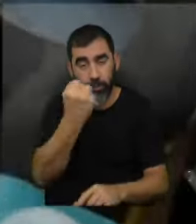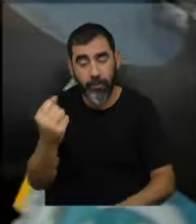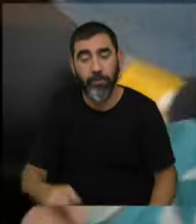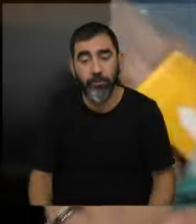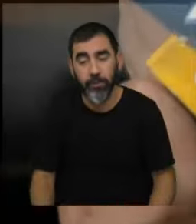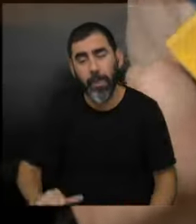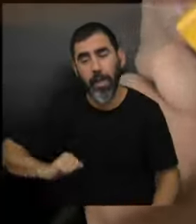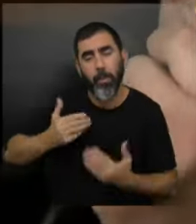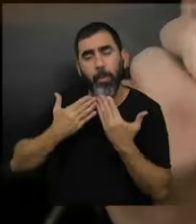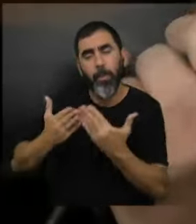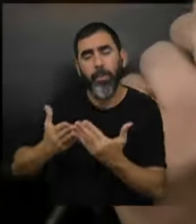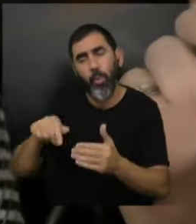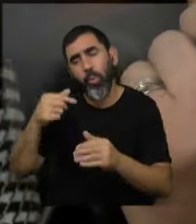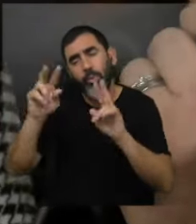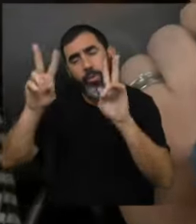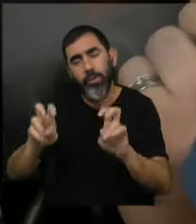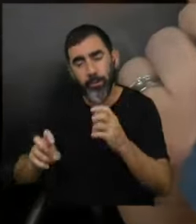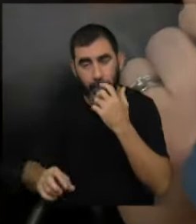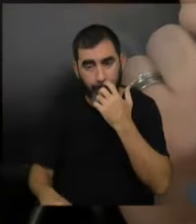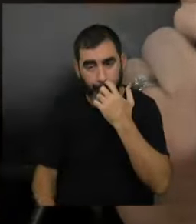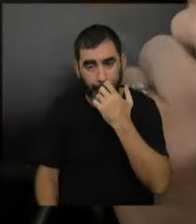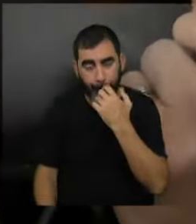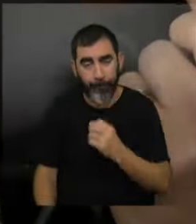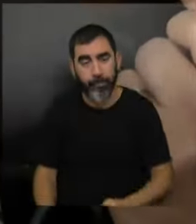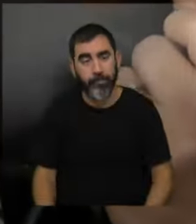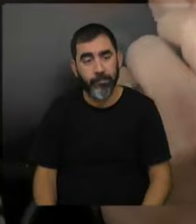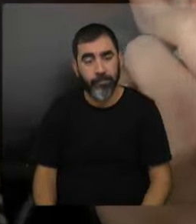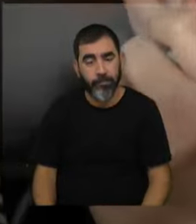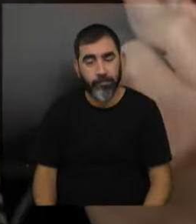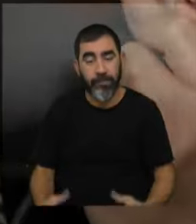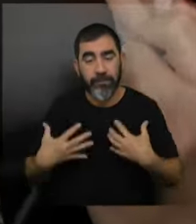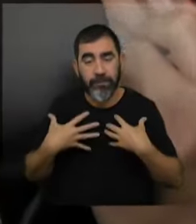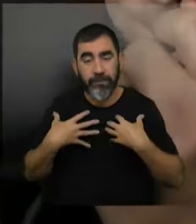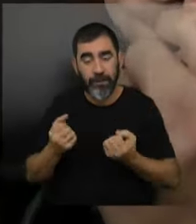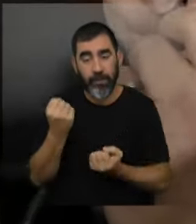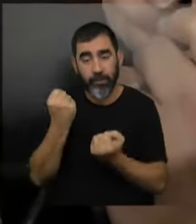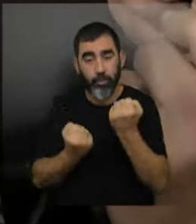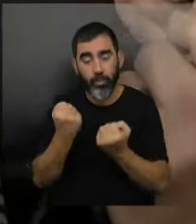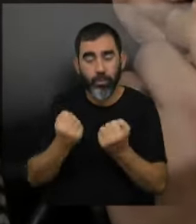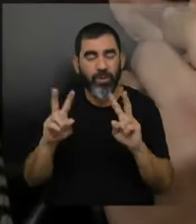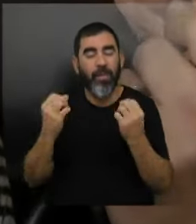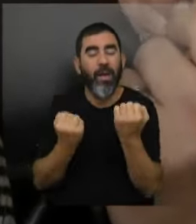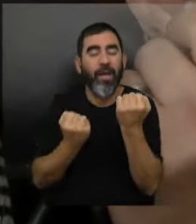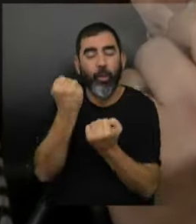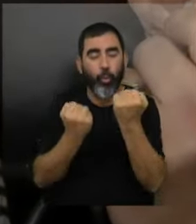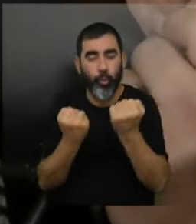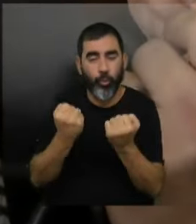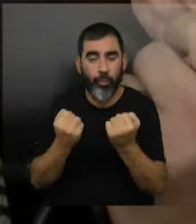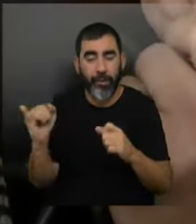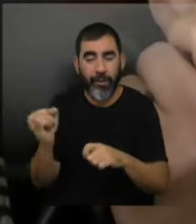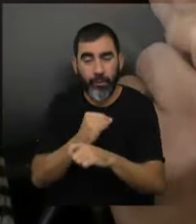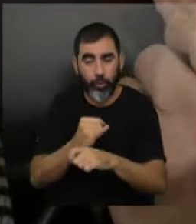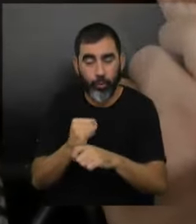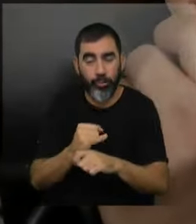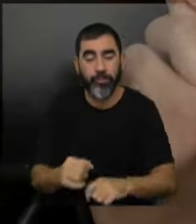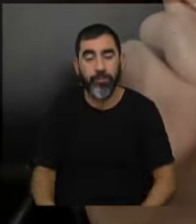aprovecho para preguntarle por otro tema que está vinculado también a las prestaciones y que tiene que ver con la salud financiera de las instituciones que forman parte del sistema